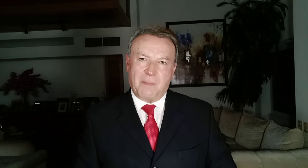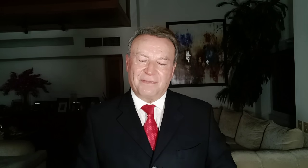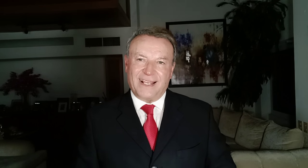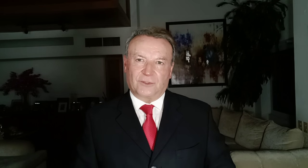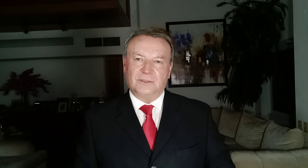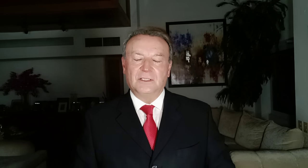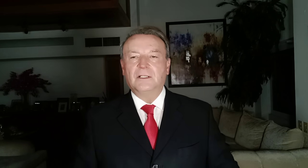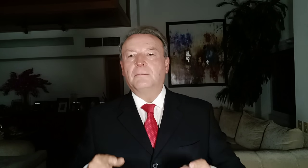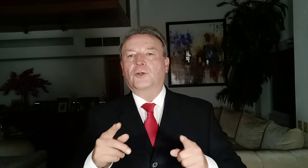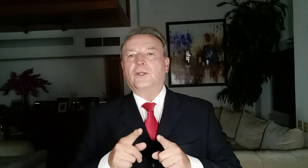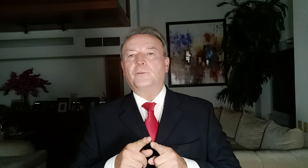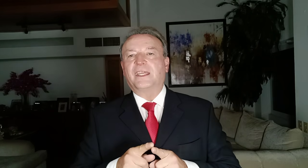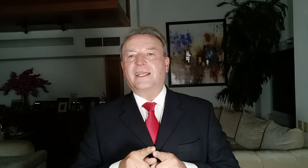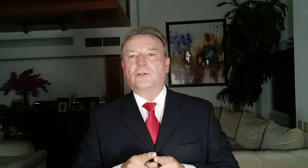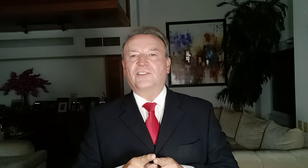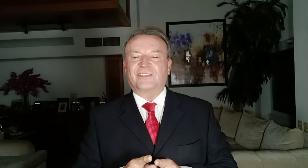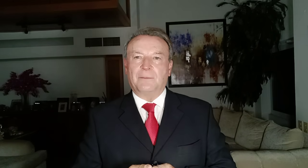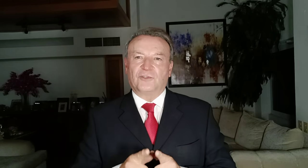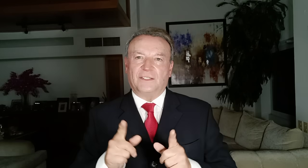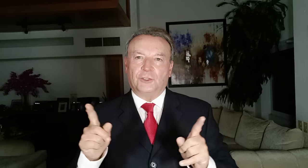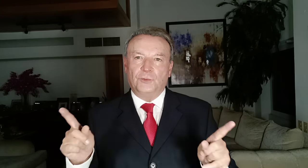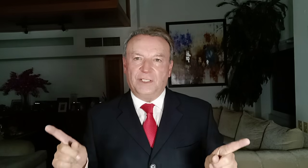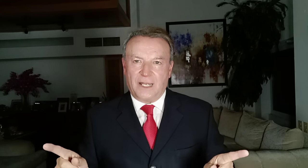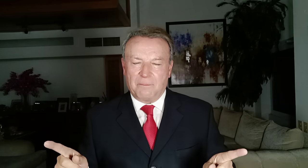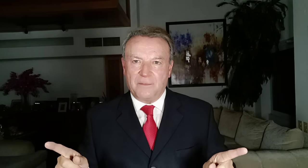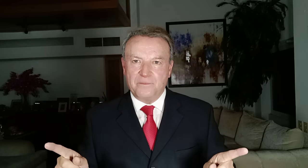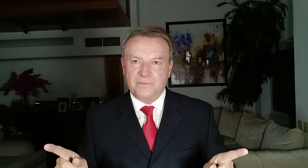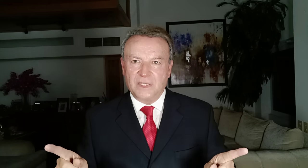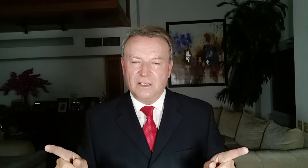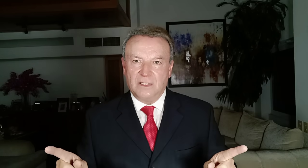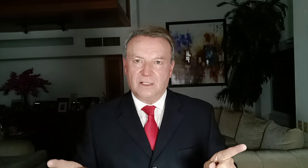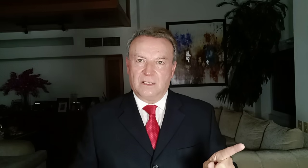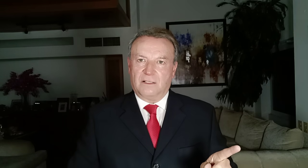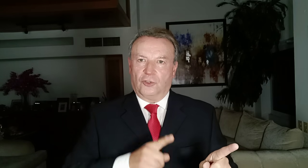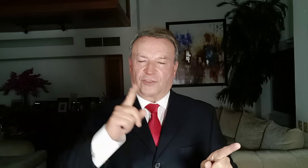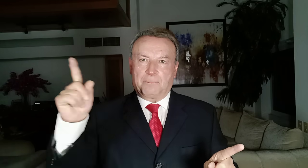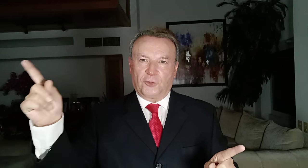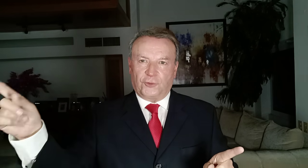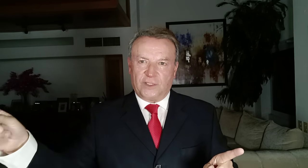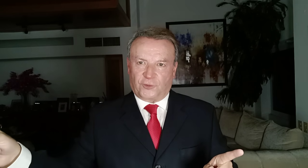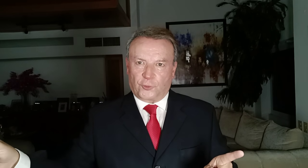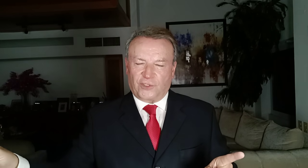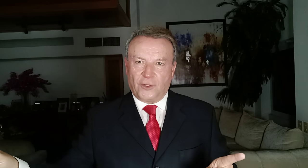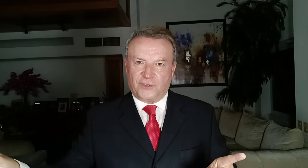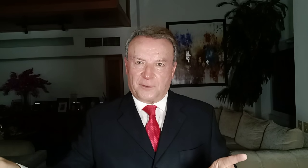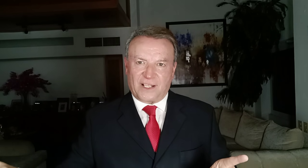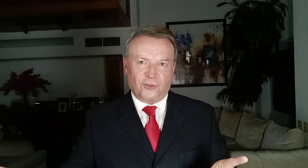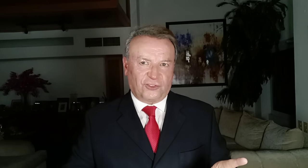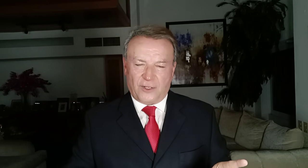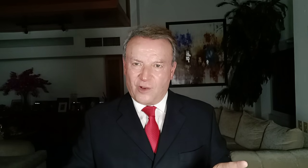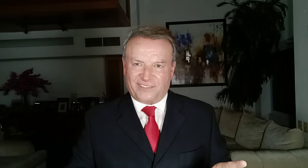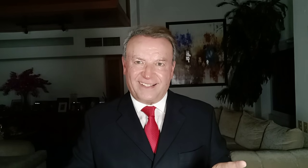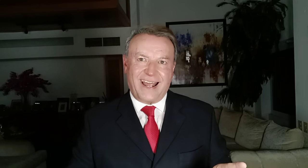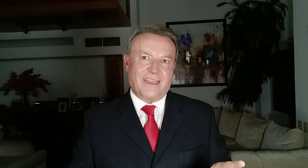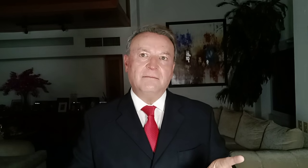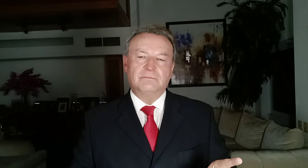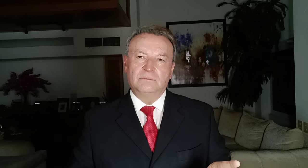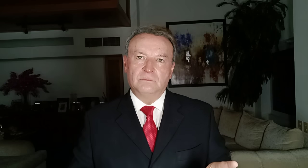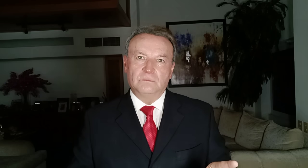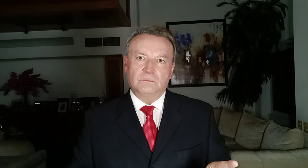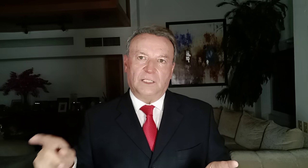del mandato, porque los mexicanos estamos ante un dilema. Los apóstoles cruzados de brazos que no hacen